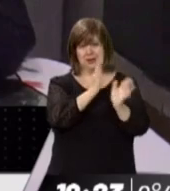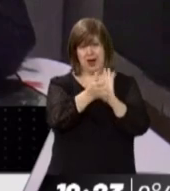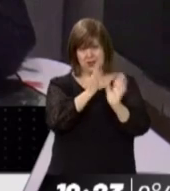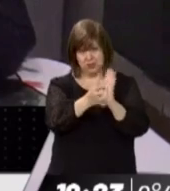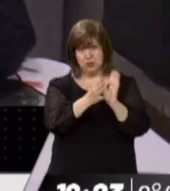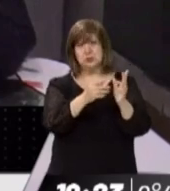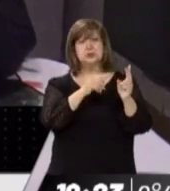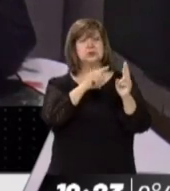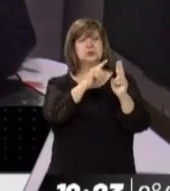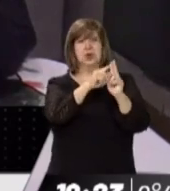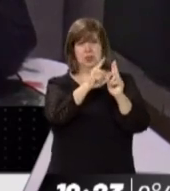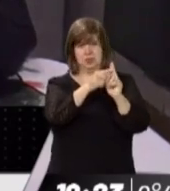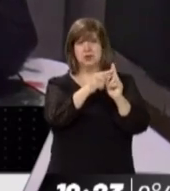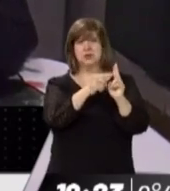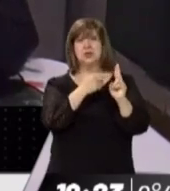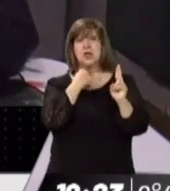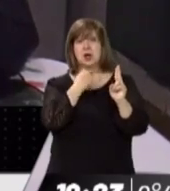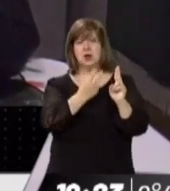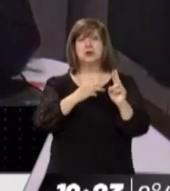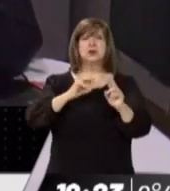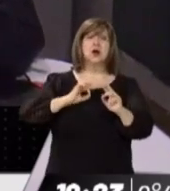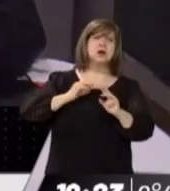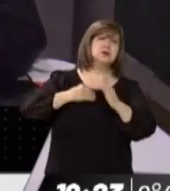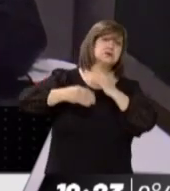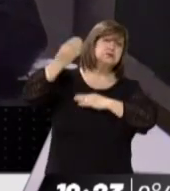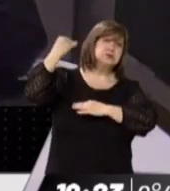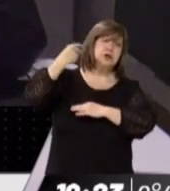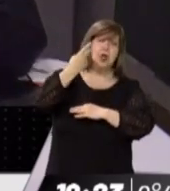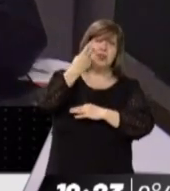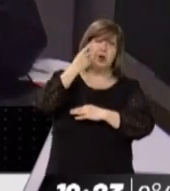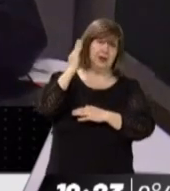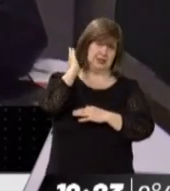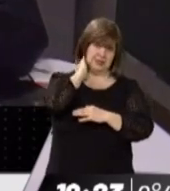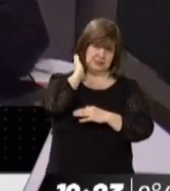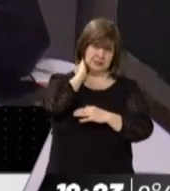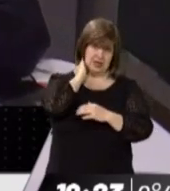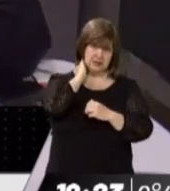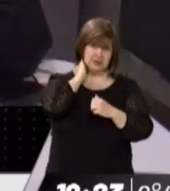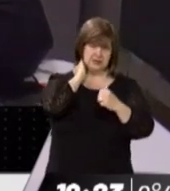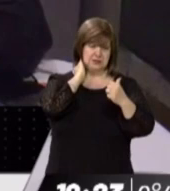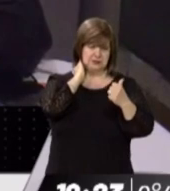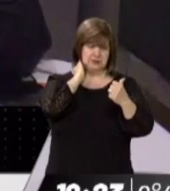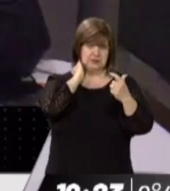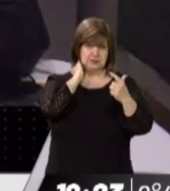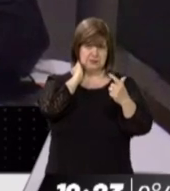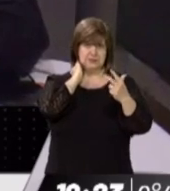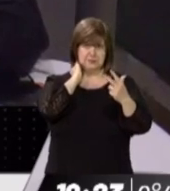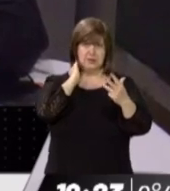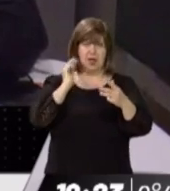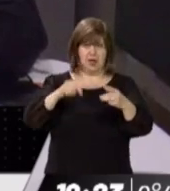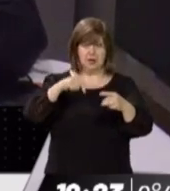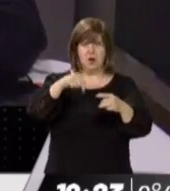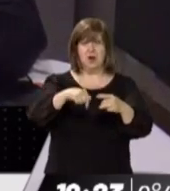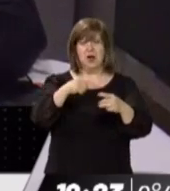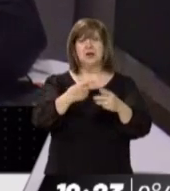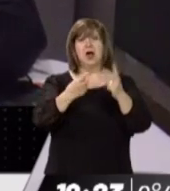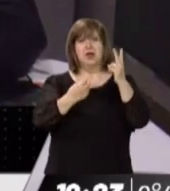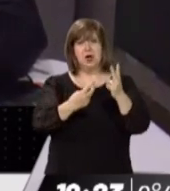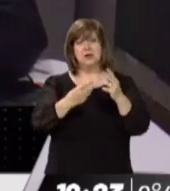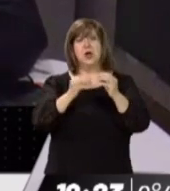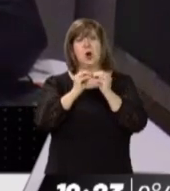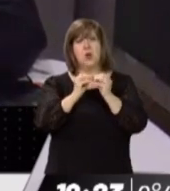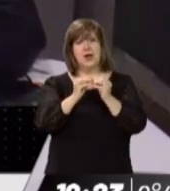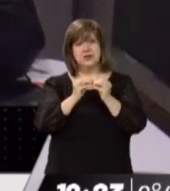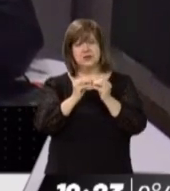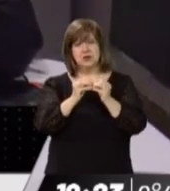de los cuales venimos hablando del año 2016 han pasado muchos años han pasado también ya dos instancias